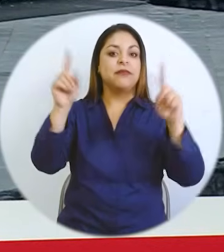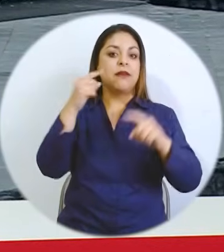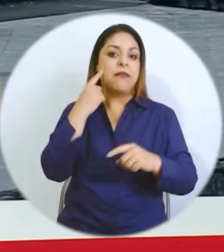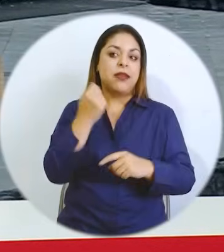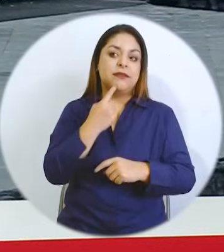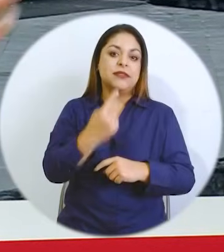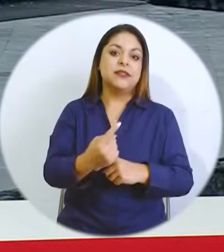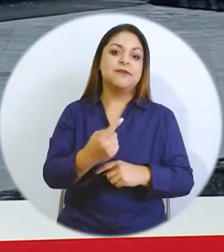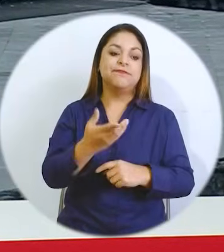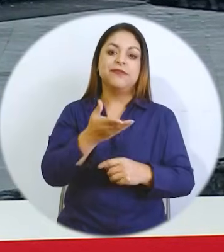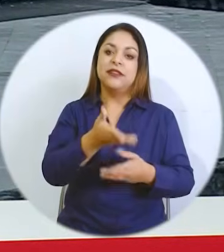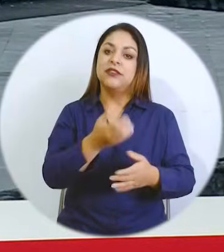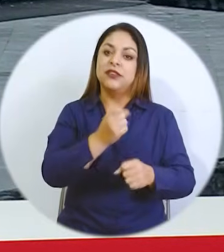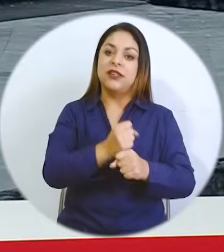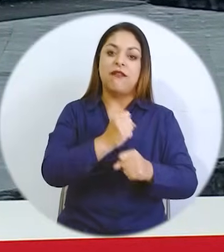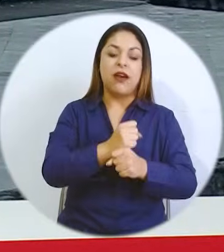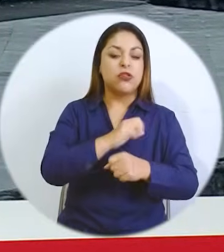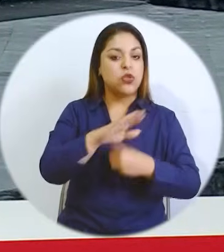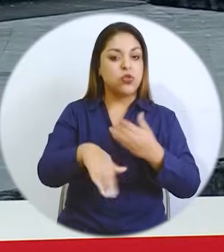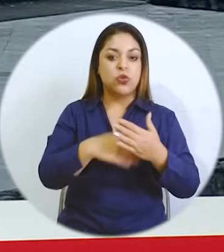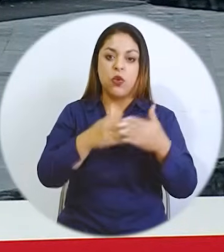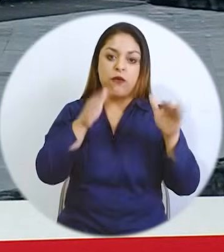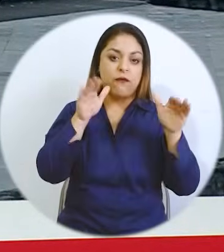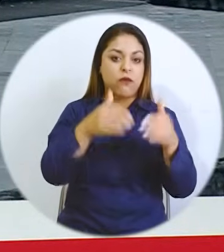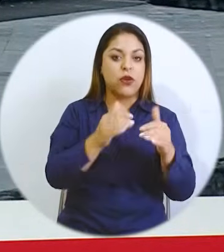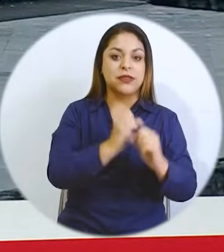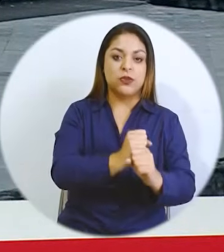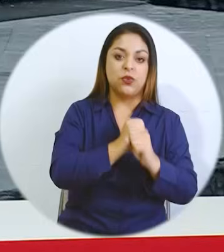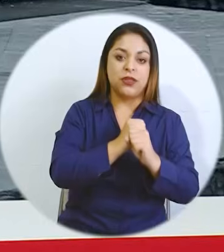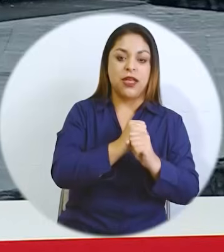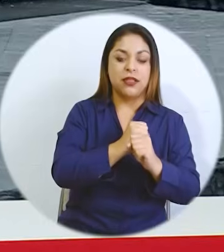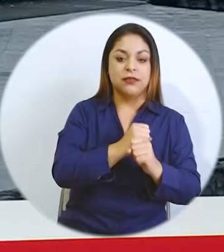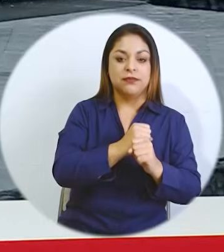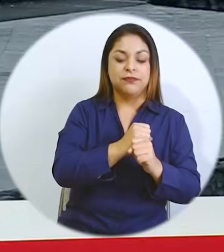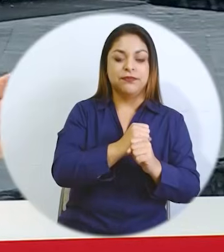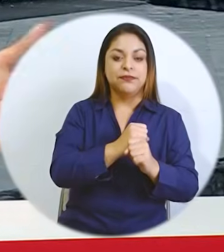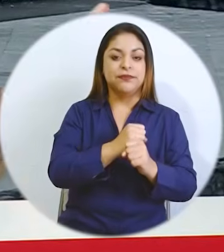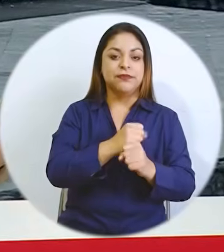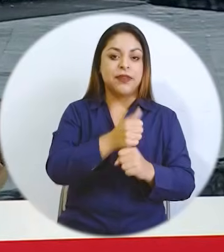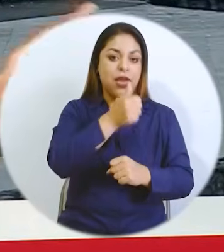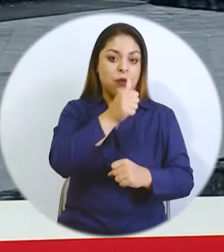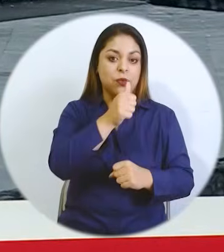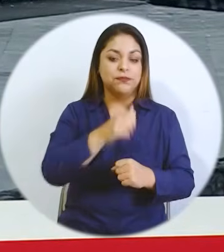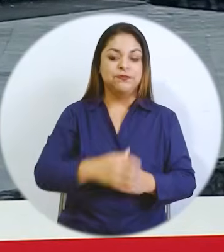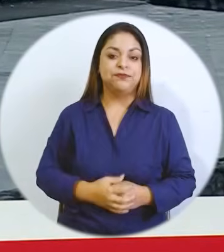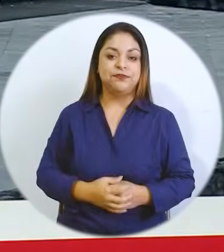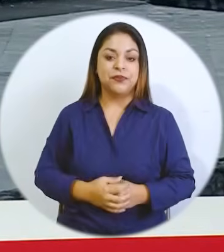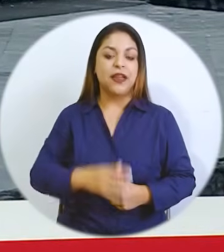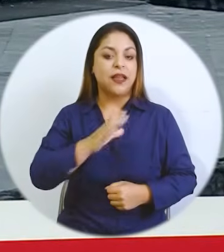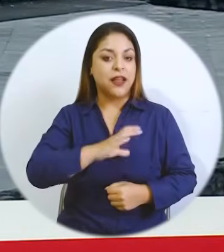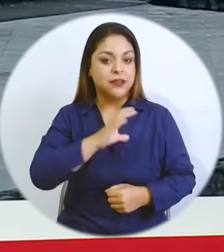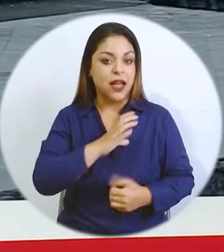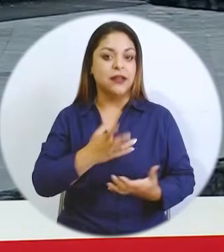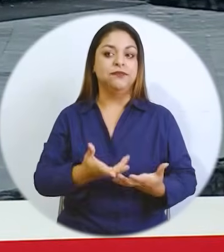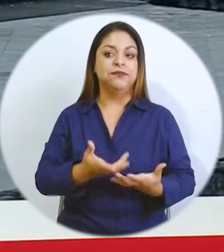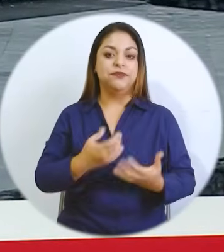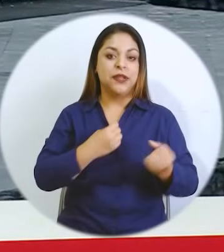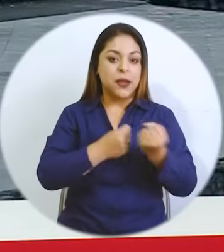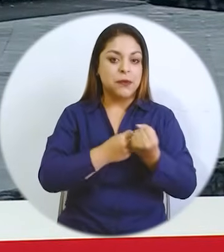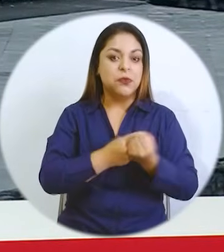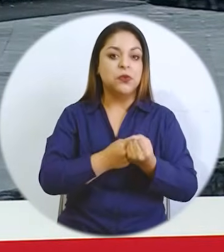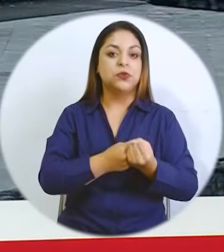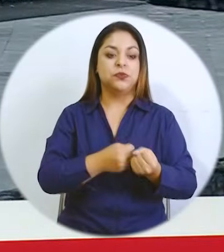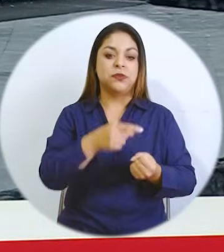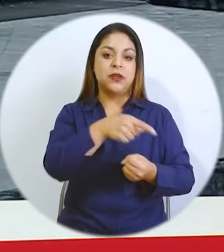estoy trabajando todo este enfoque de seguridad hídrica. CAISA le da apoyo, de hecho, a